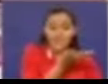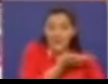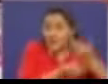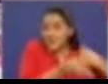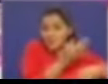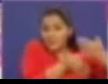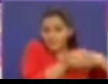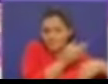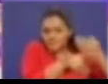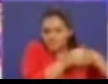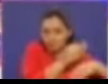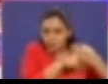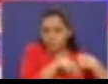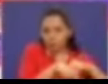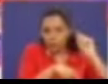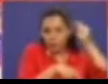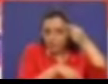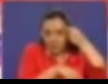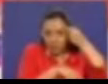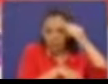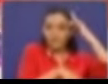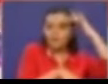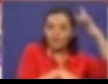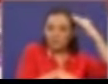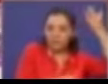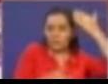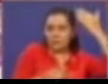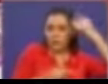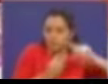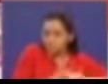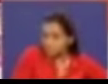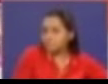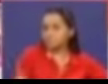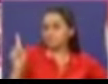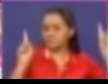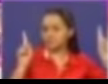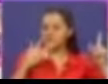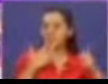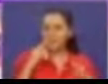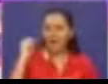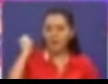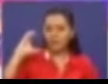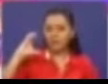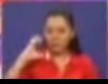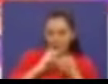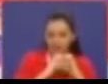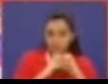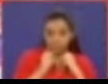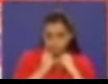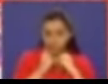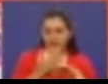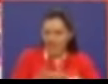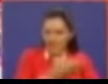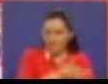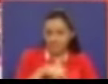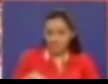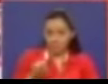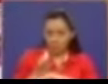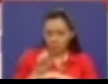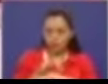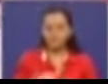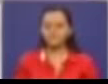Estado, hasta que tenía que rescatarlo esos estados de sus quiebras bancarias, etcétera. En la